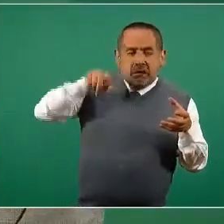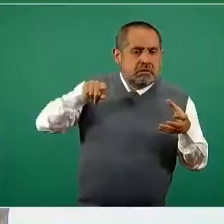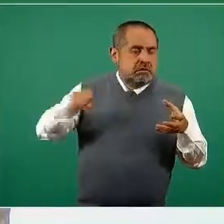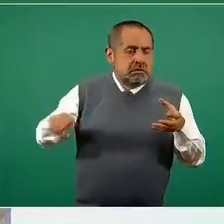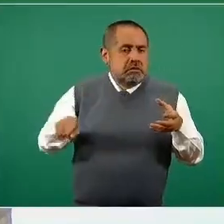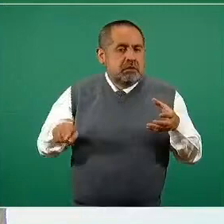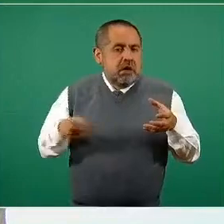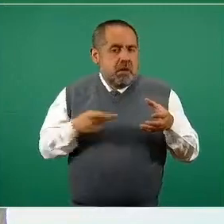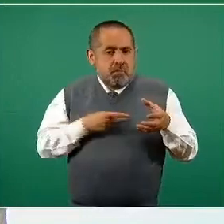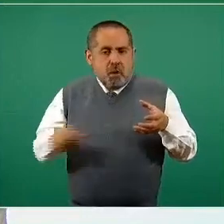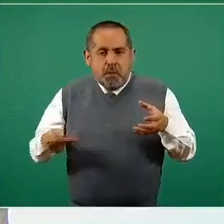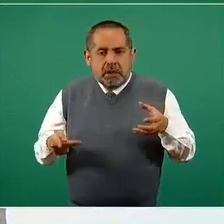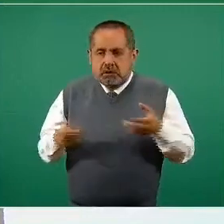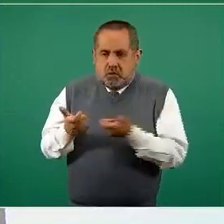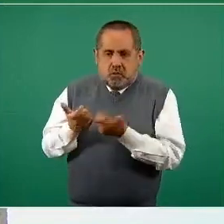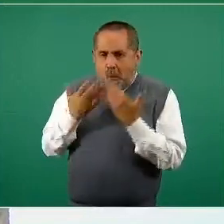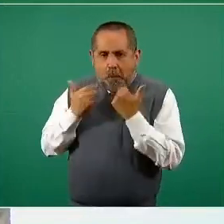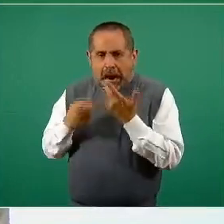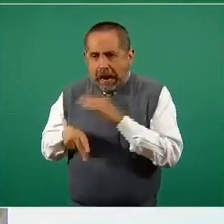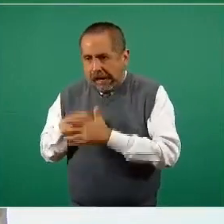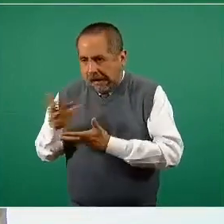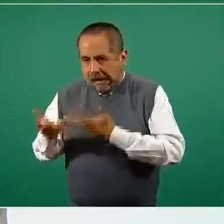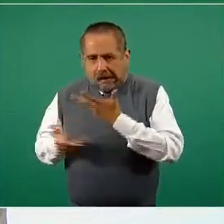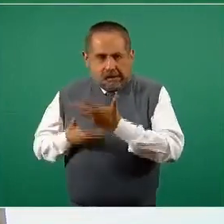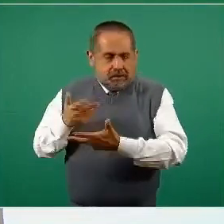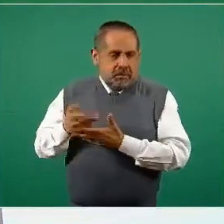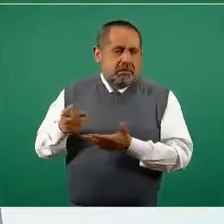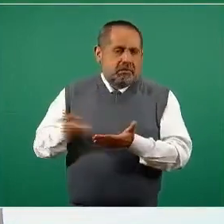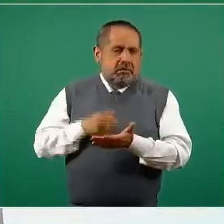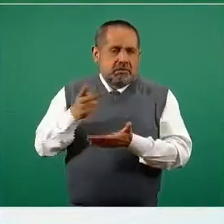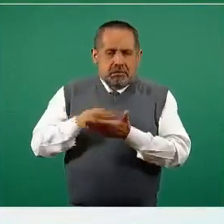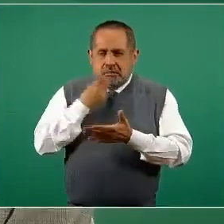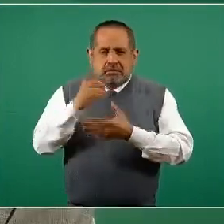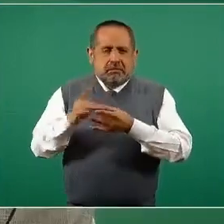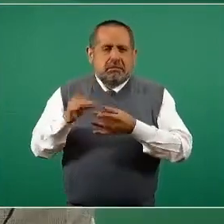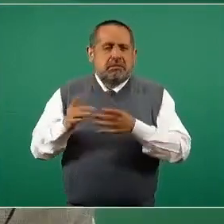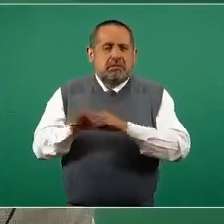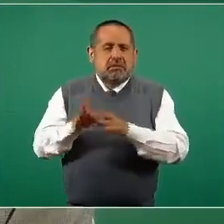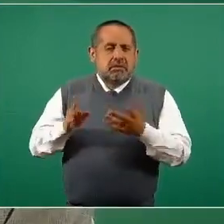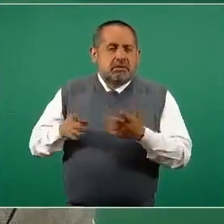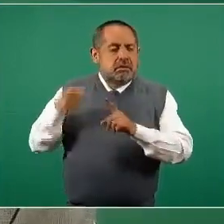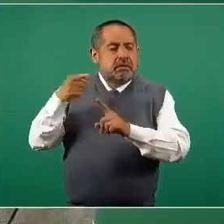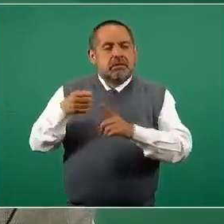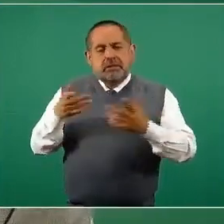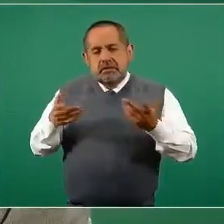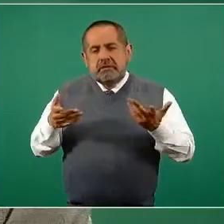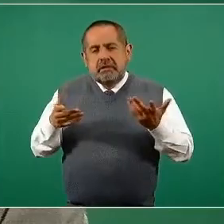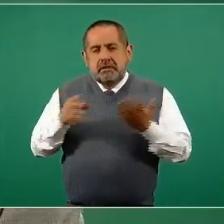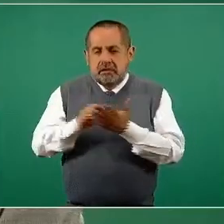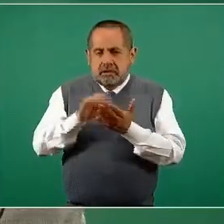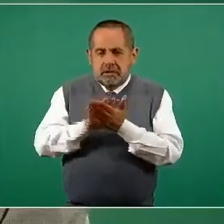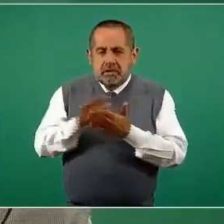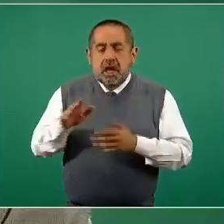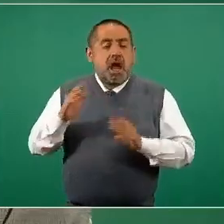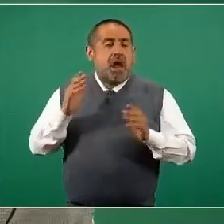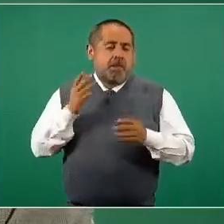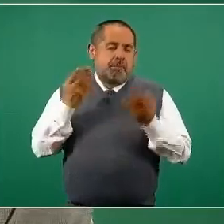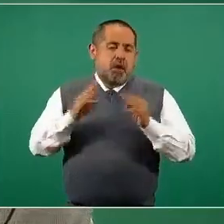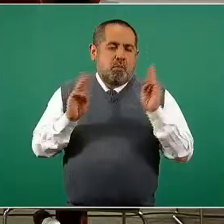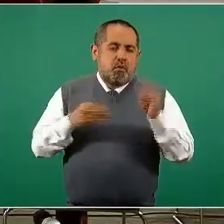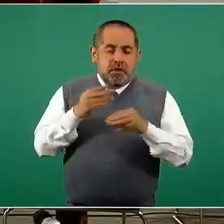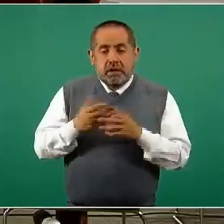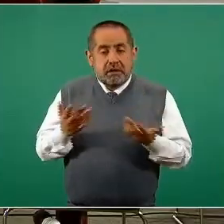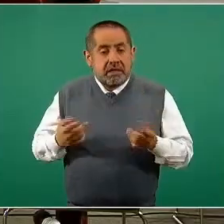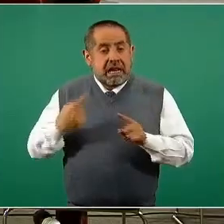teniendo poca riqueza. Ya lo hemos dicho muchísimas veces y es un dato objetivo que tienen documentado hasta el Banco Mundial: